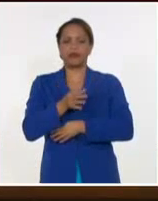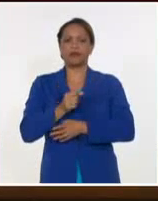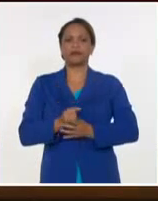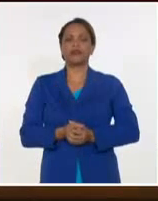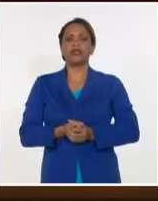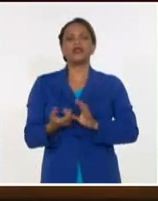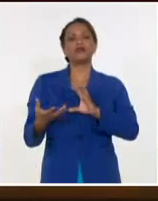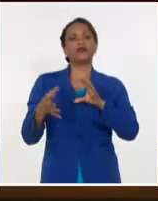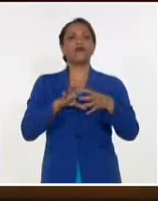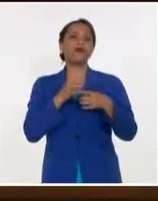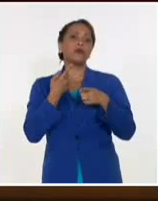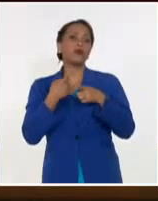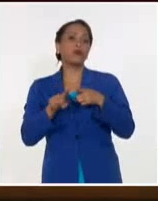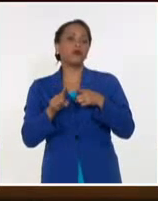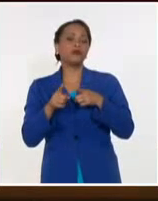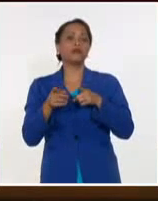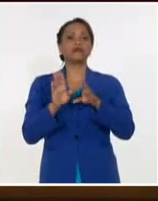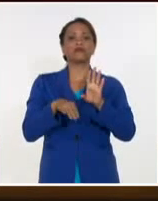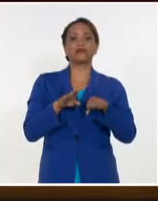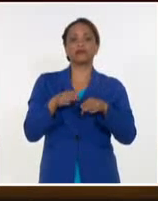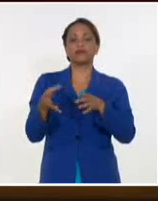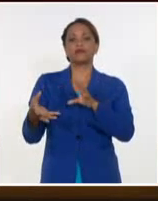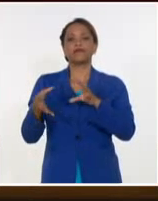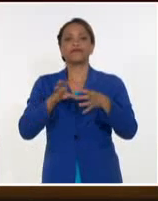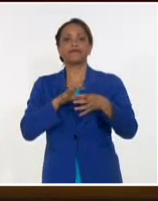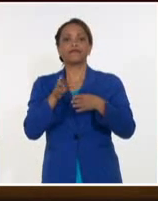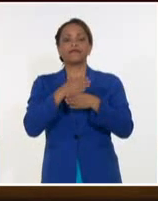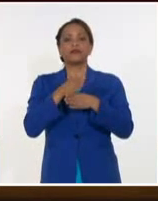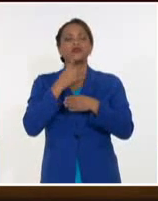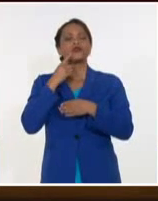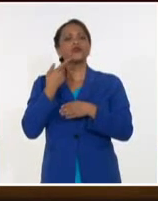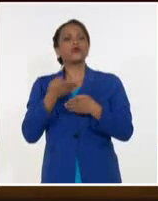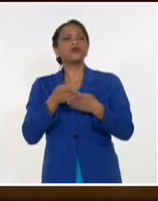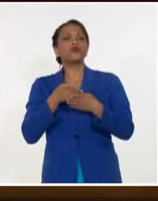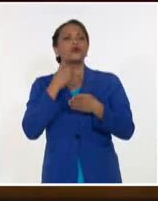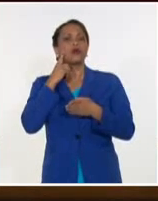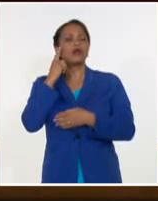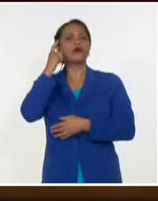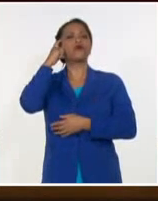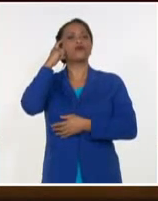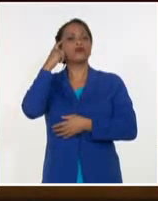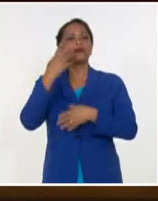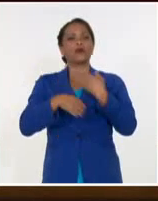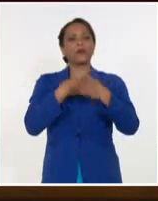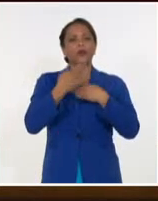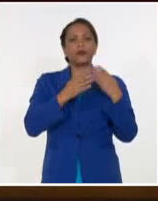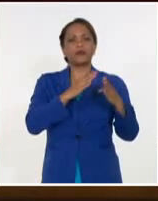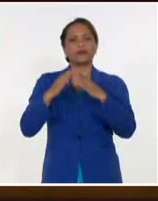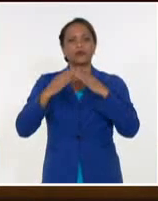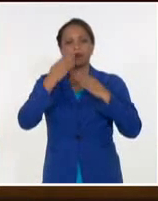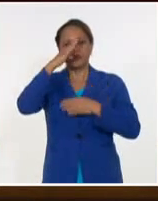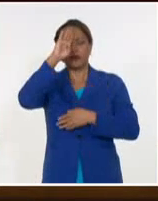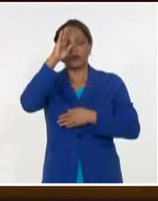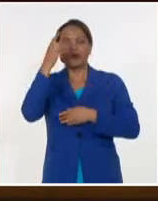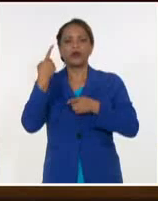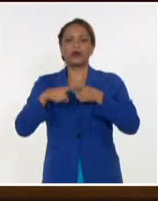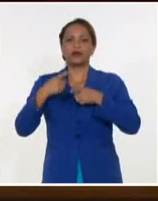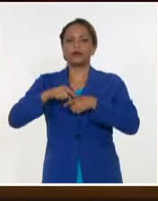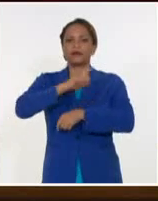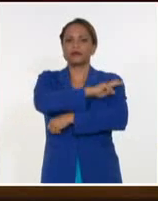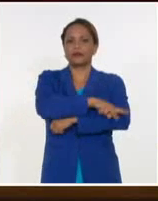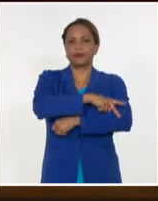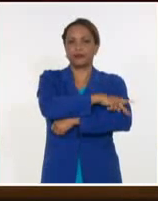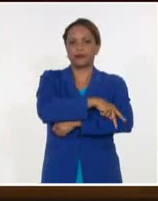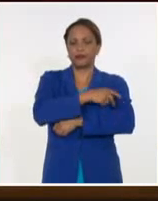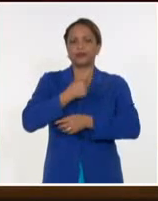o de otra, por distintas vías, habíamos llegado ya a tomar conciencia de los problemas de la comunidad cubana en el exterior, de